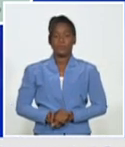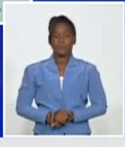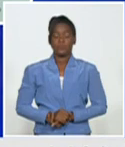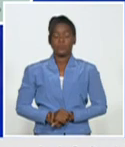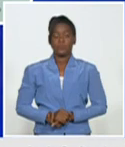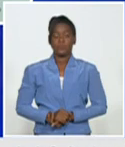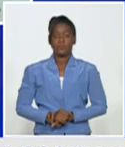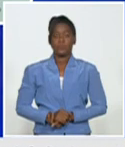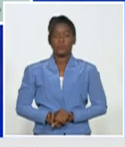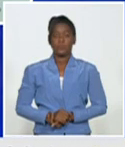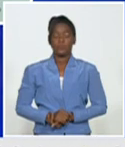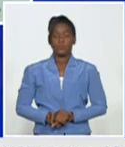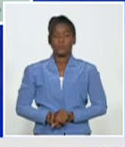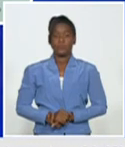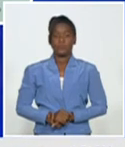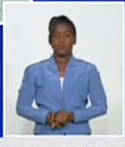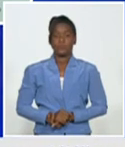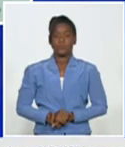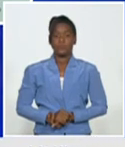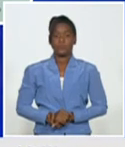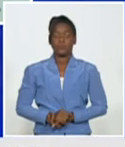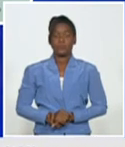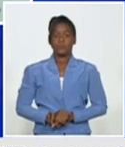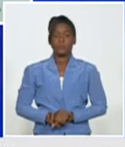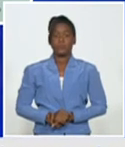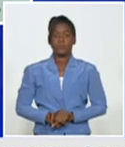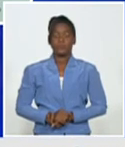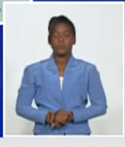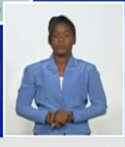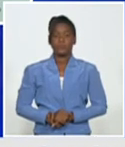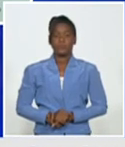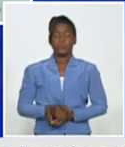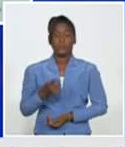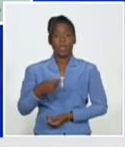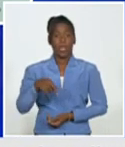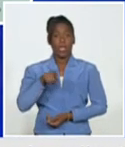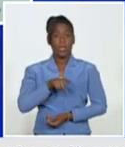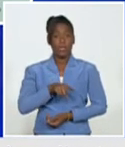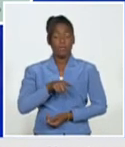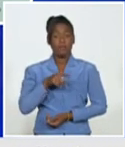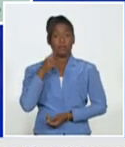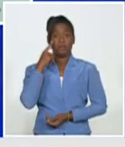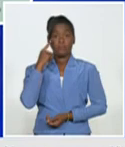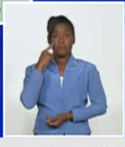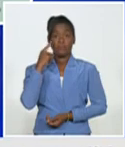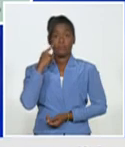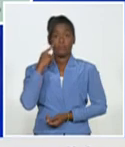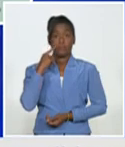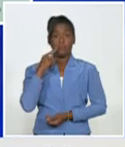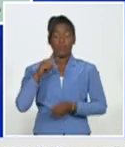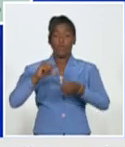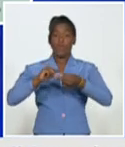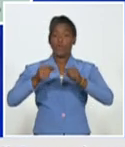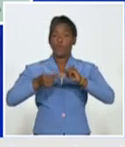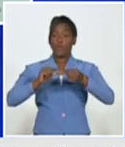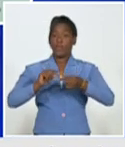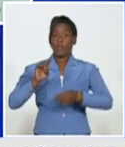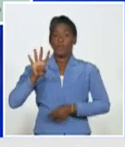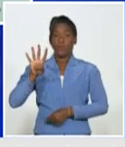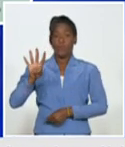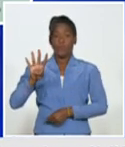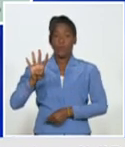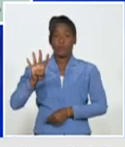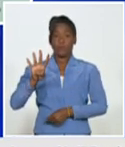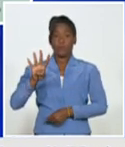cifra que llame la atención. Ayer en Corralillo 4, en Ranchuelo